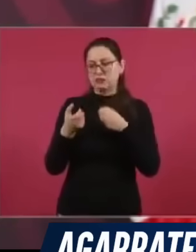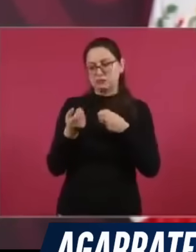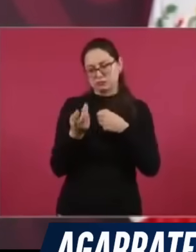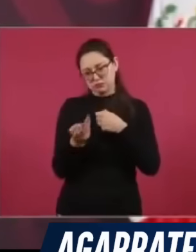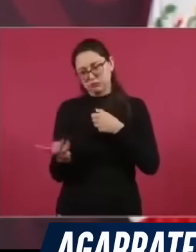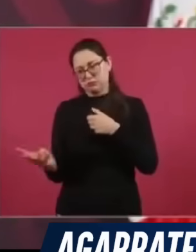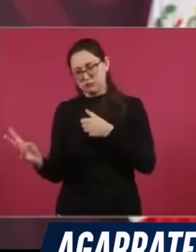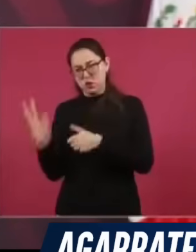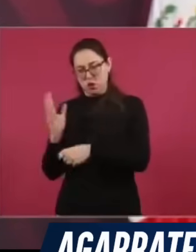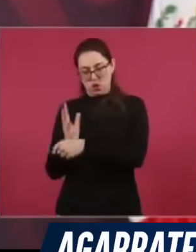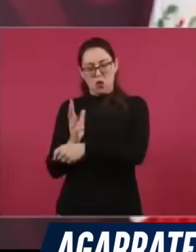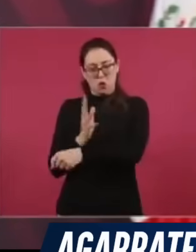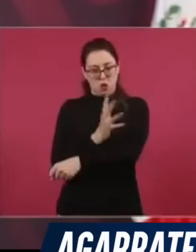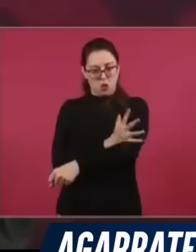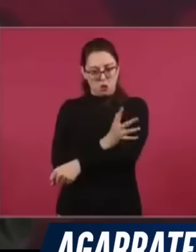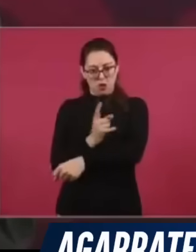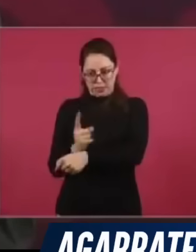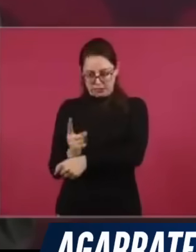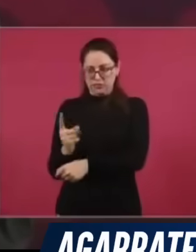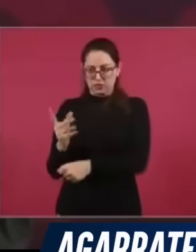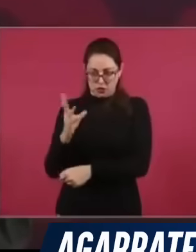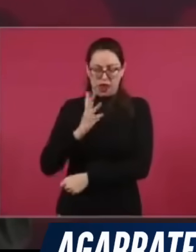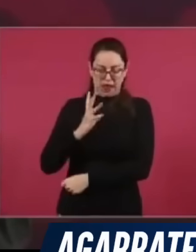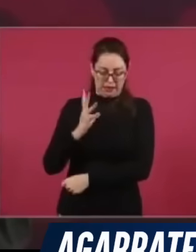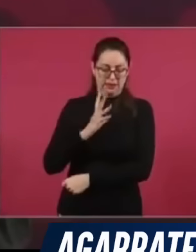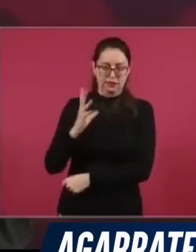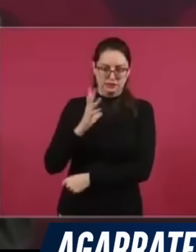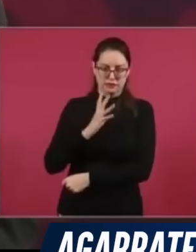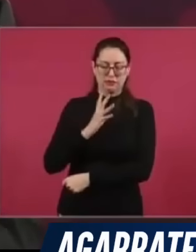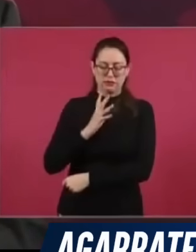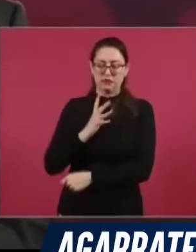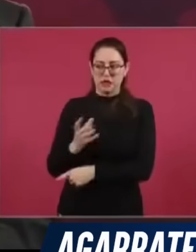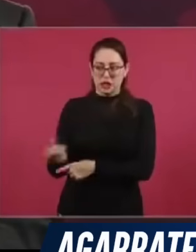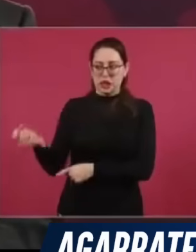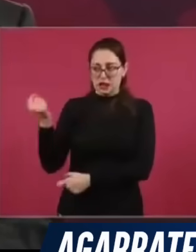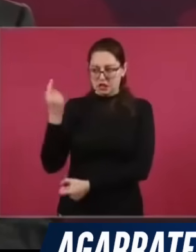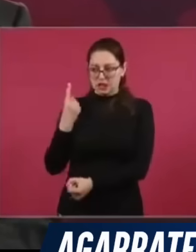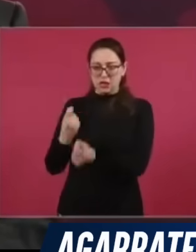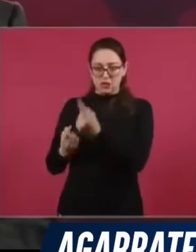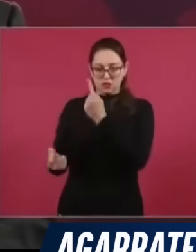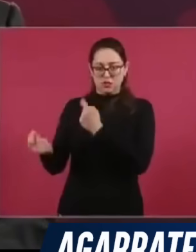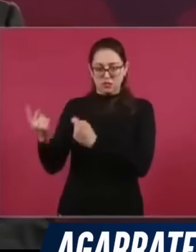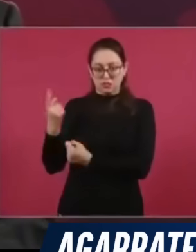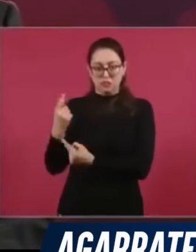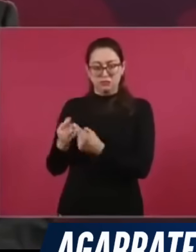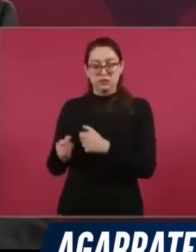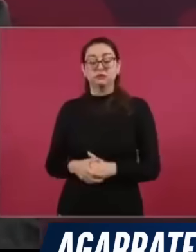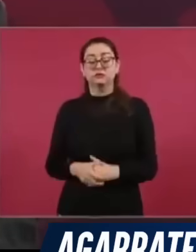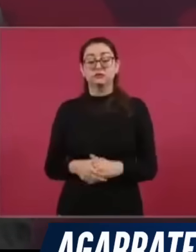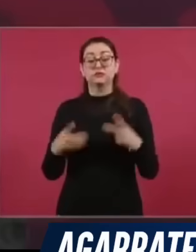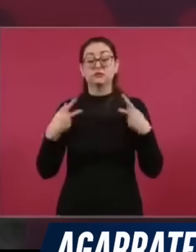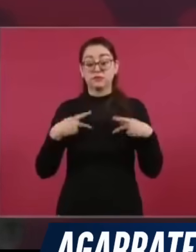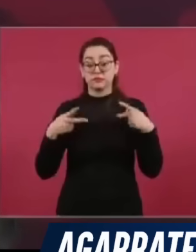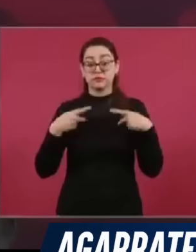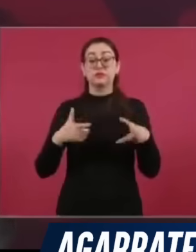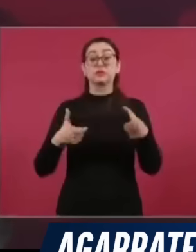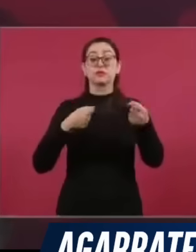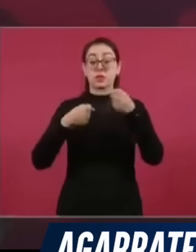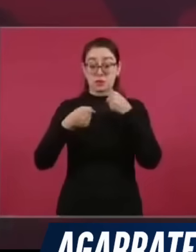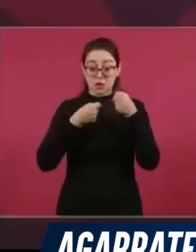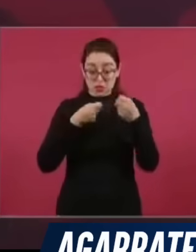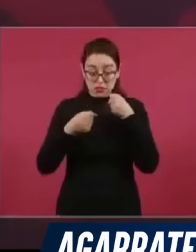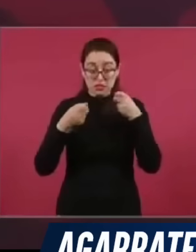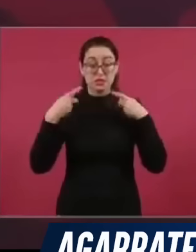en los medios son los periodistas y los camarógrafos ustedes eh